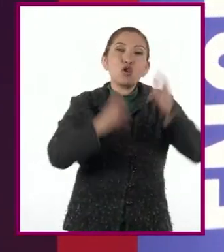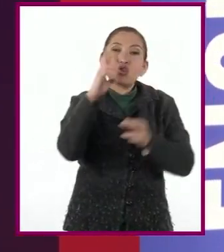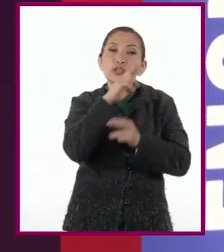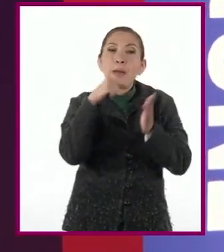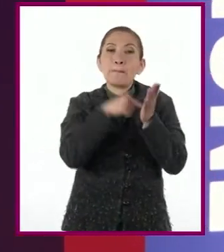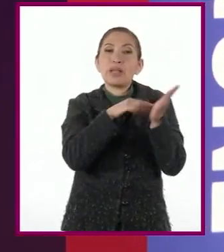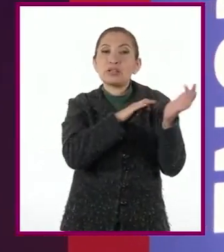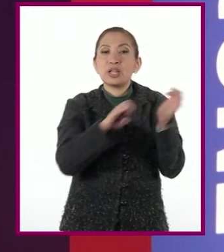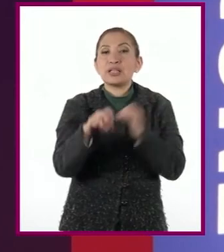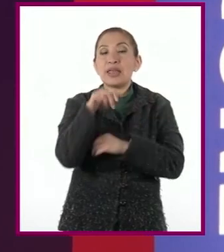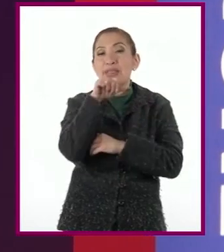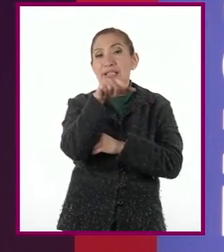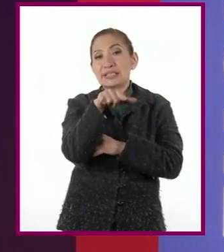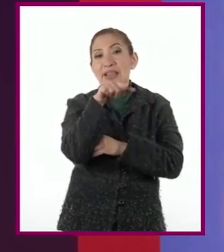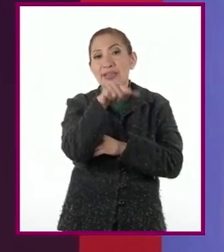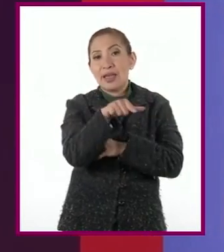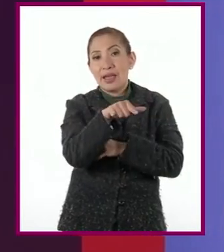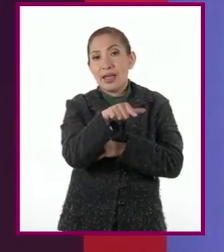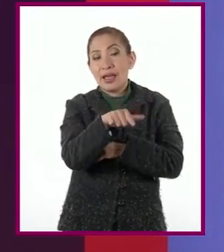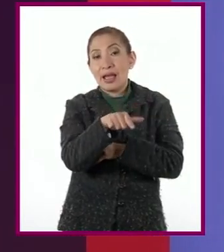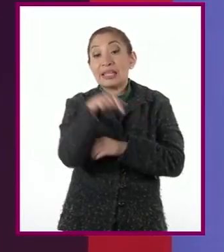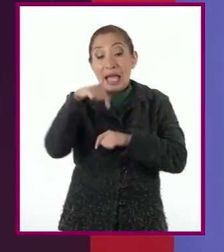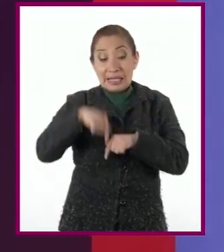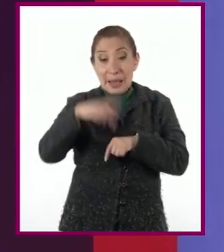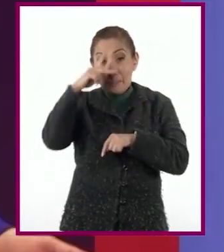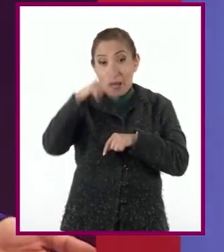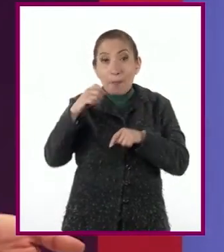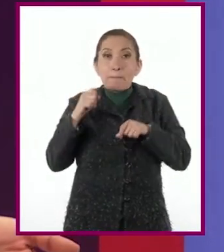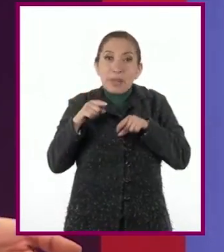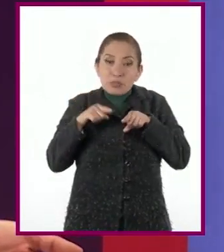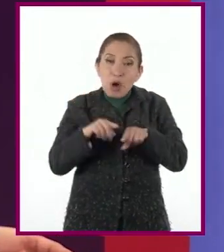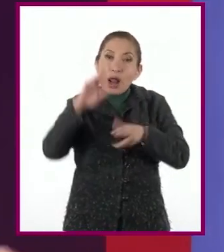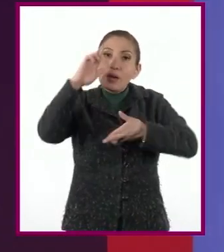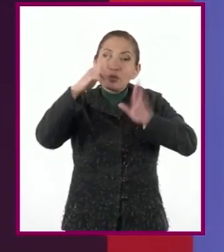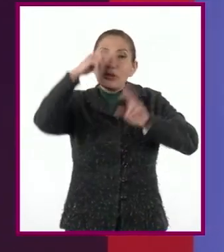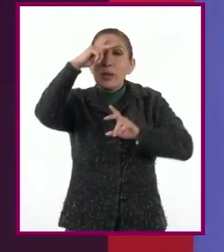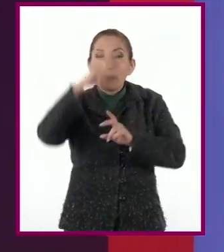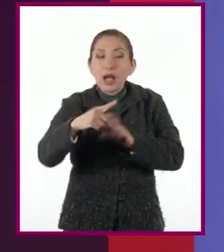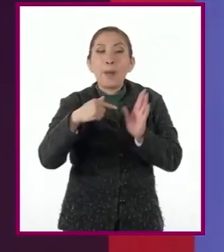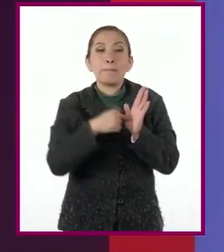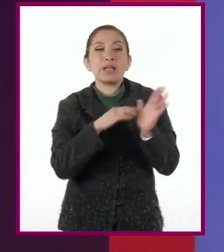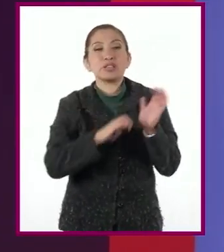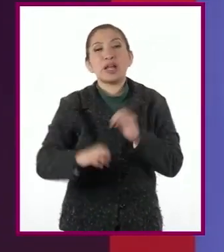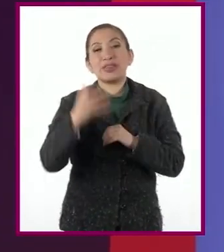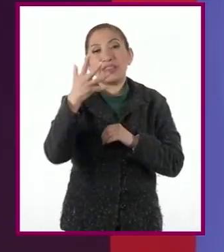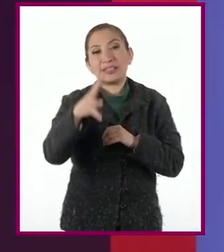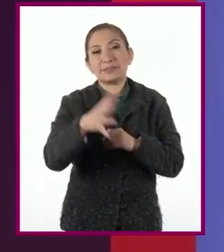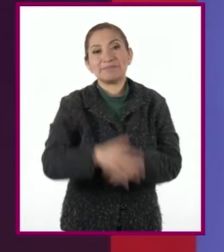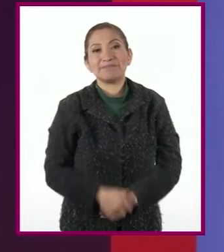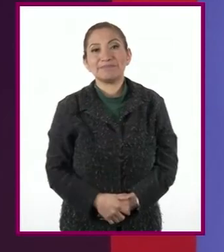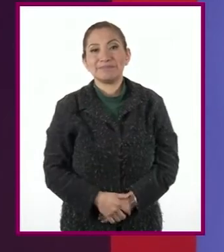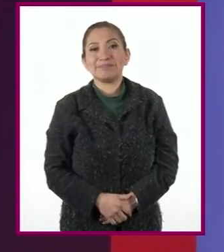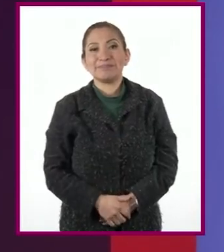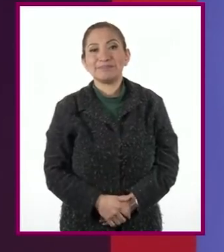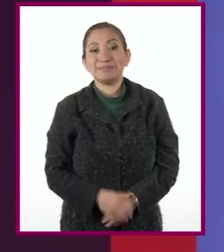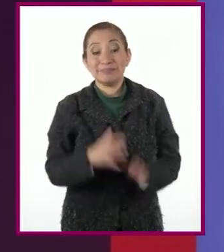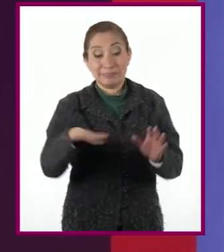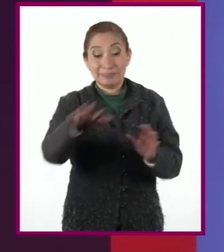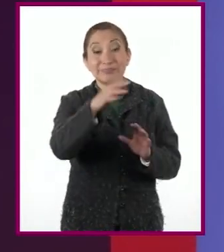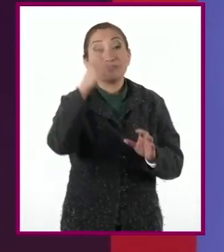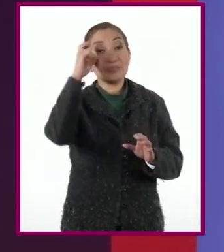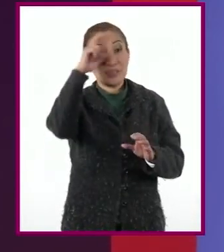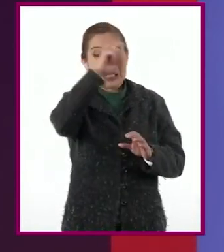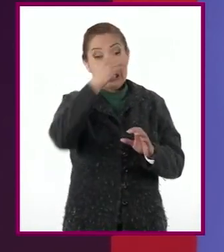en 1917 y aquí en México la Revolución Mexicana en 1910. Eran